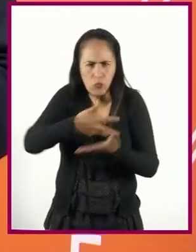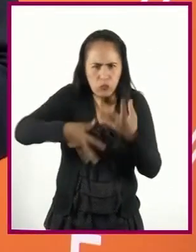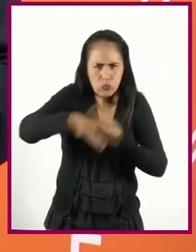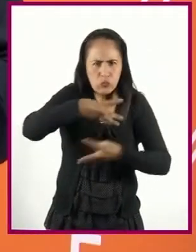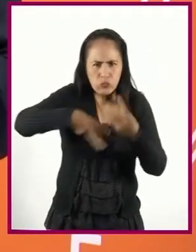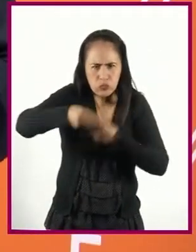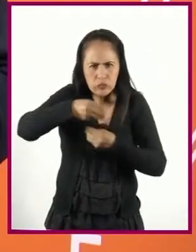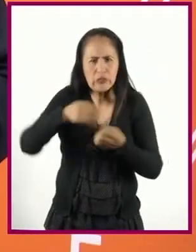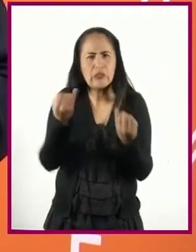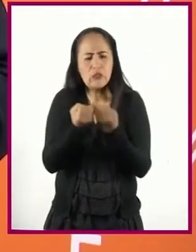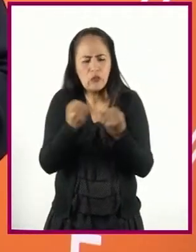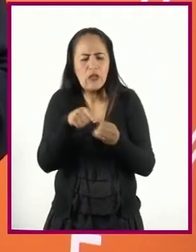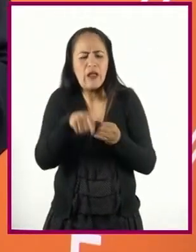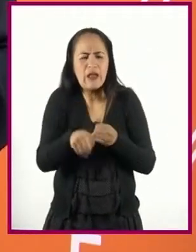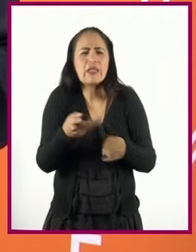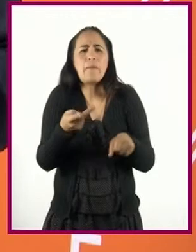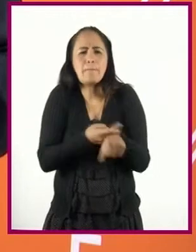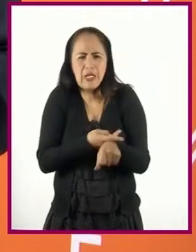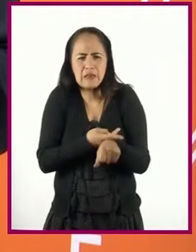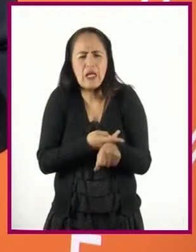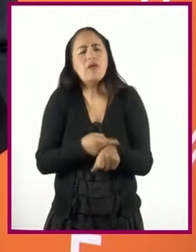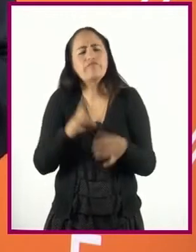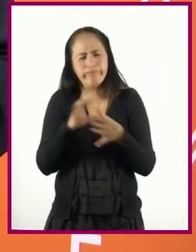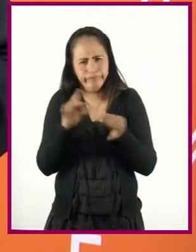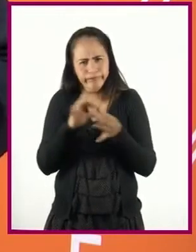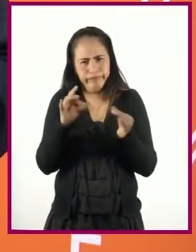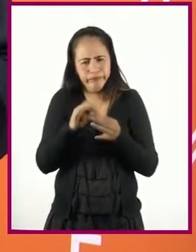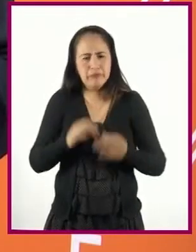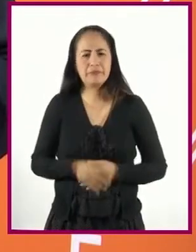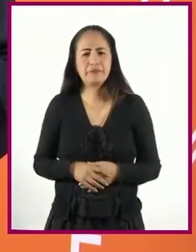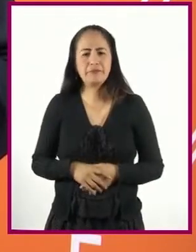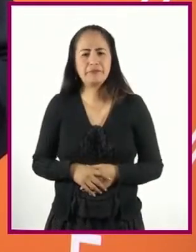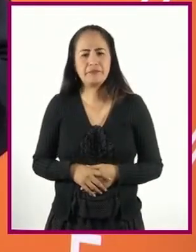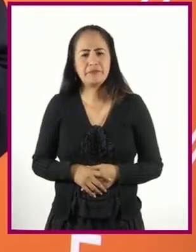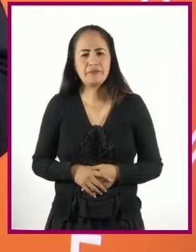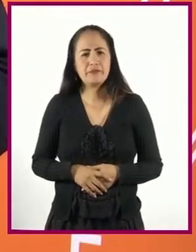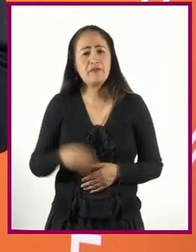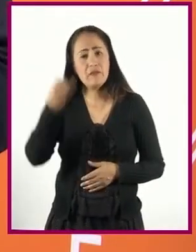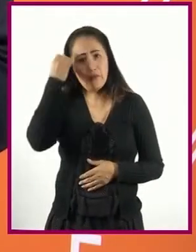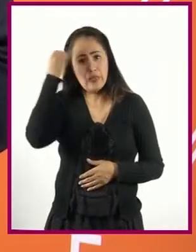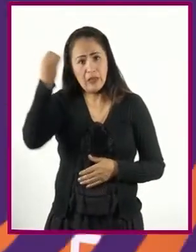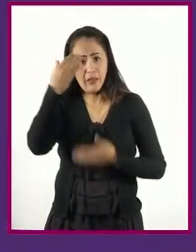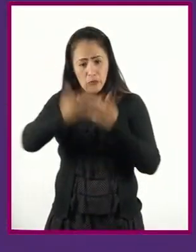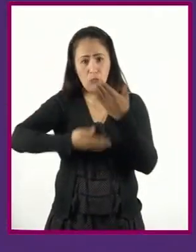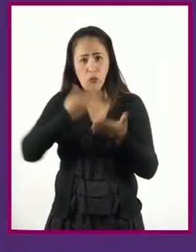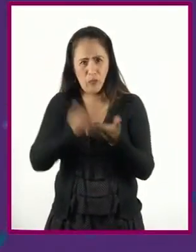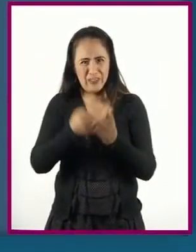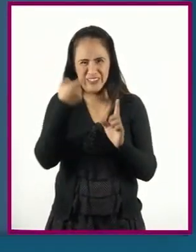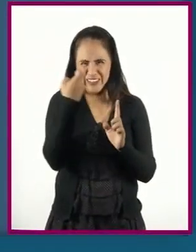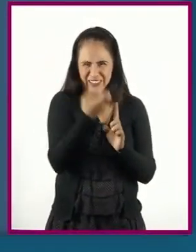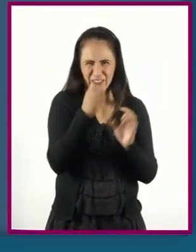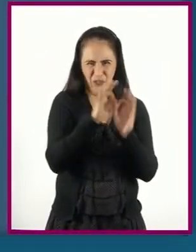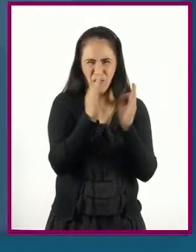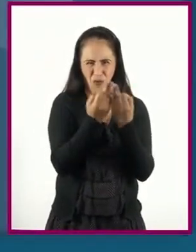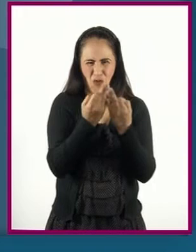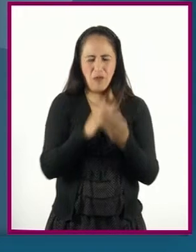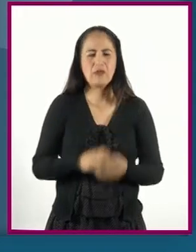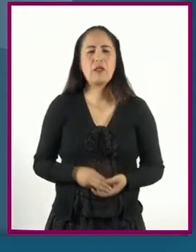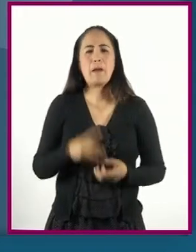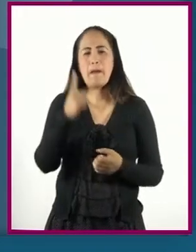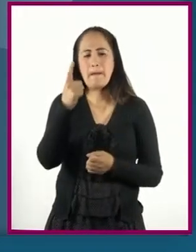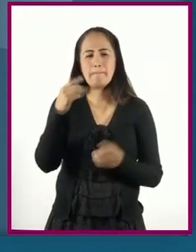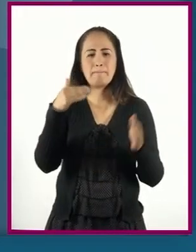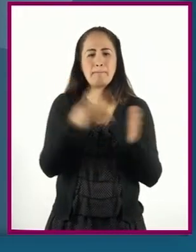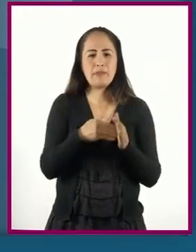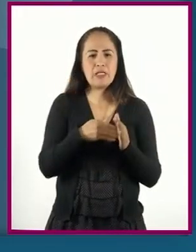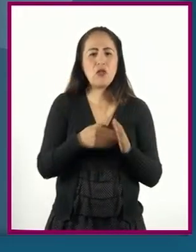comportamiento. A continuación, revisaremos brevemente los principales postulados de este modelo. En 1808,